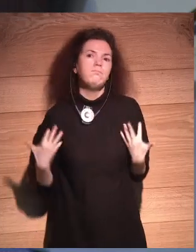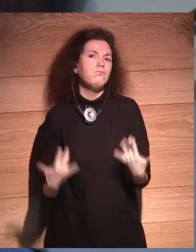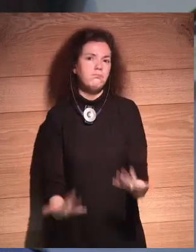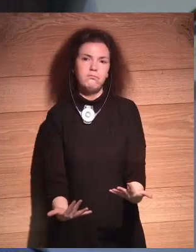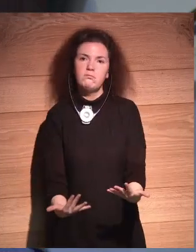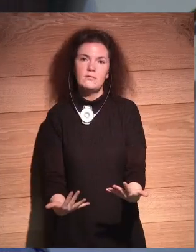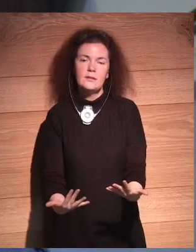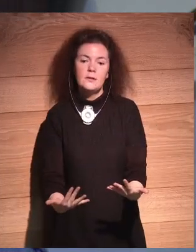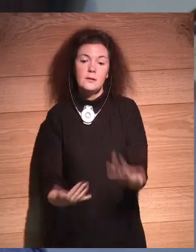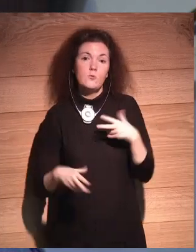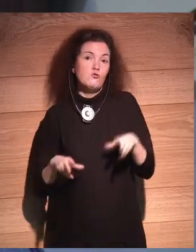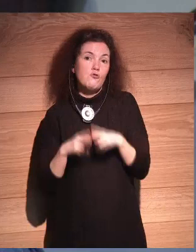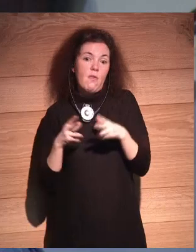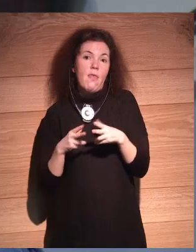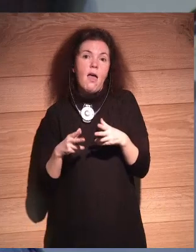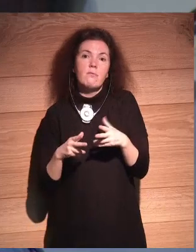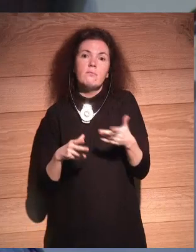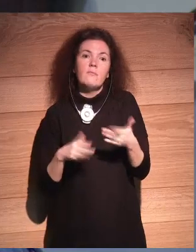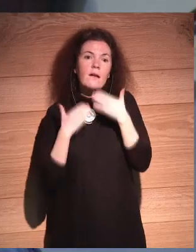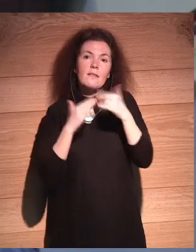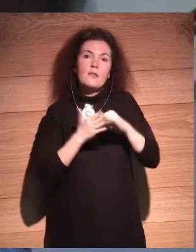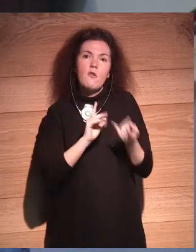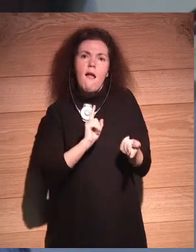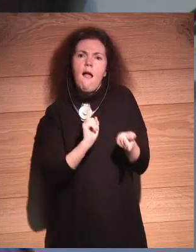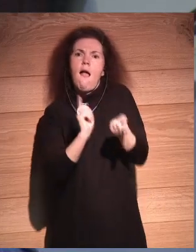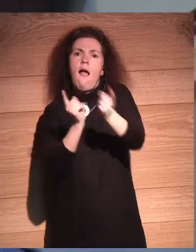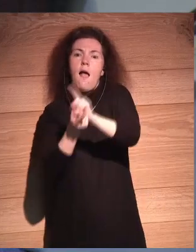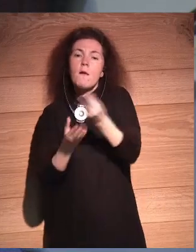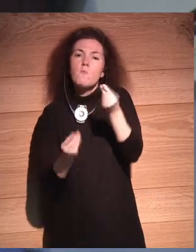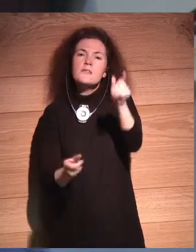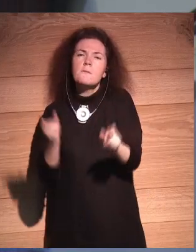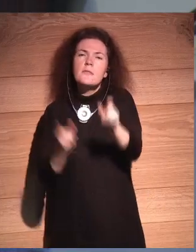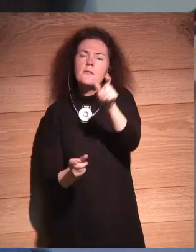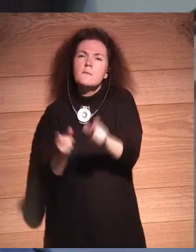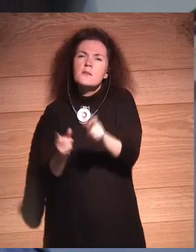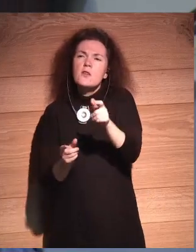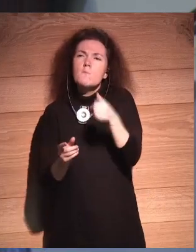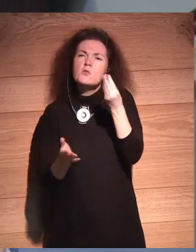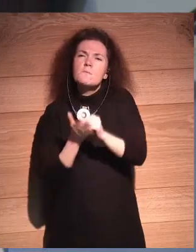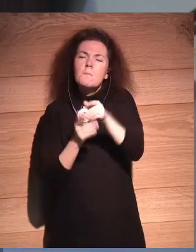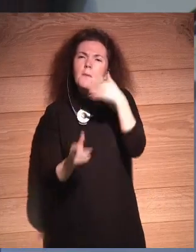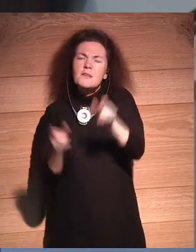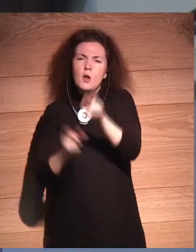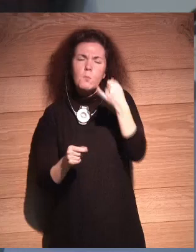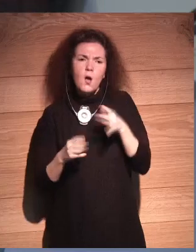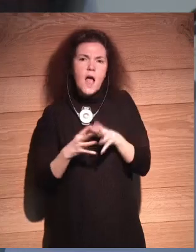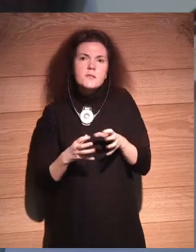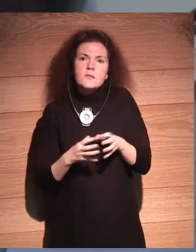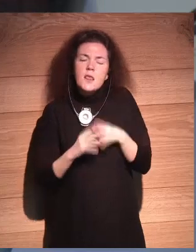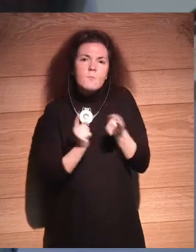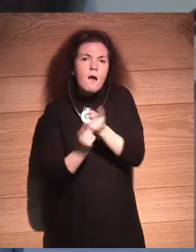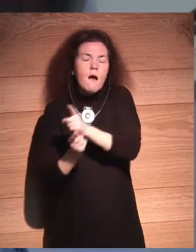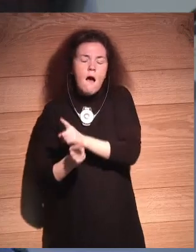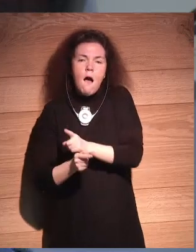trepidante nuestras sociedades. Y muchas veces los ciudadanos parece que están en un estado de ansiedad respecto de todos estos